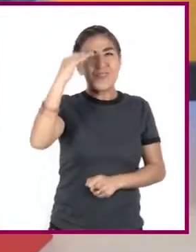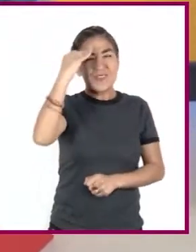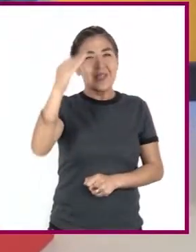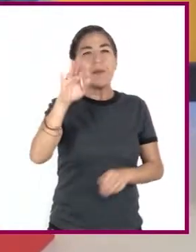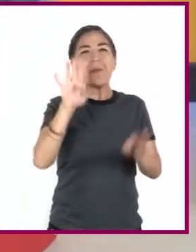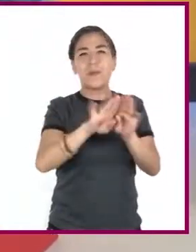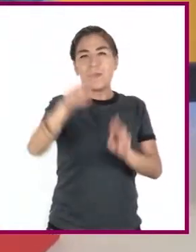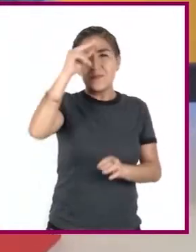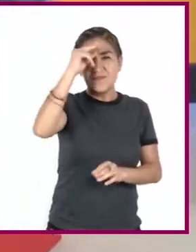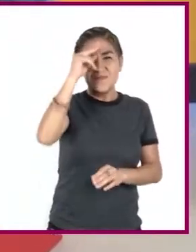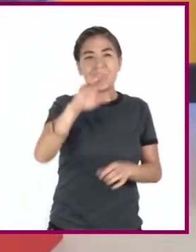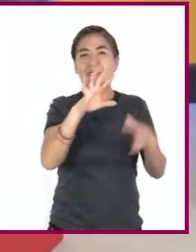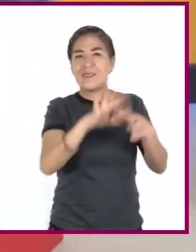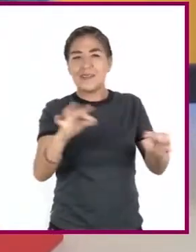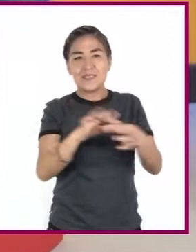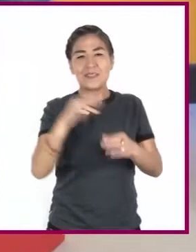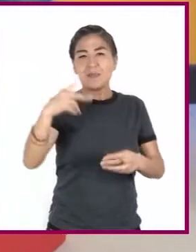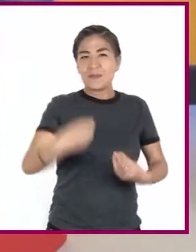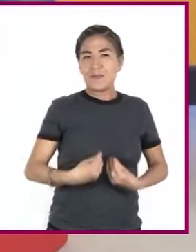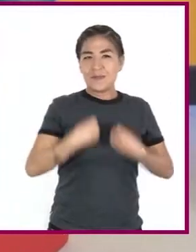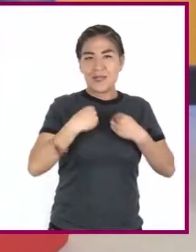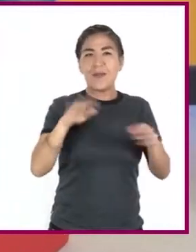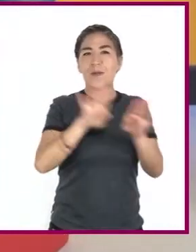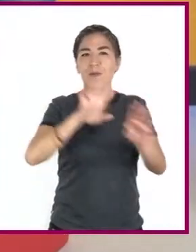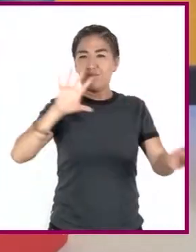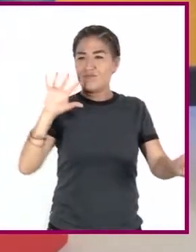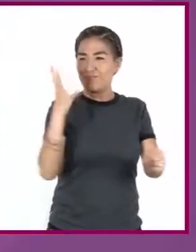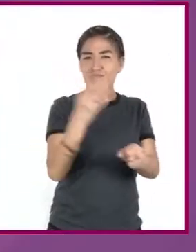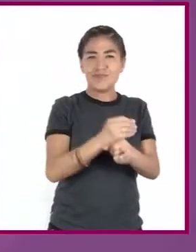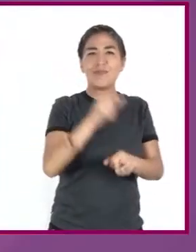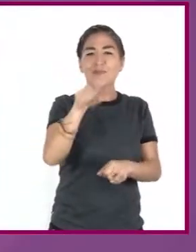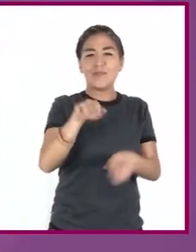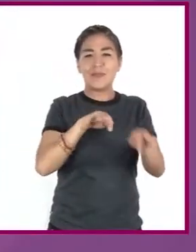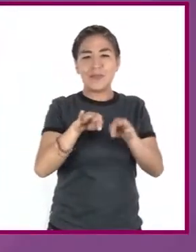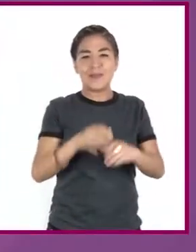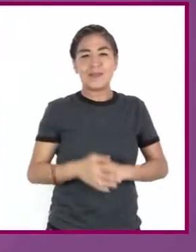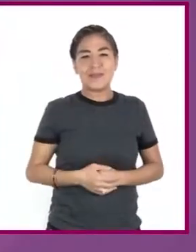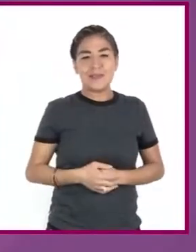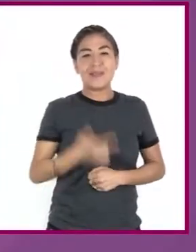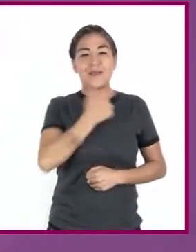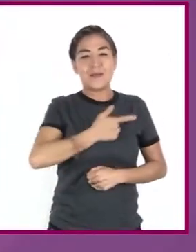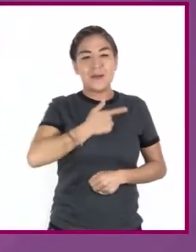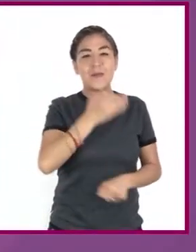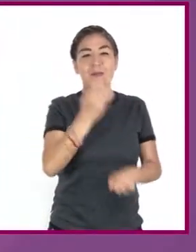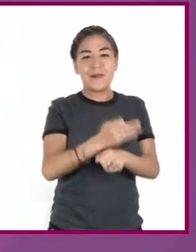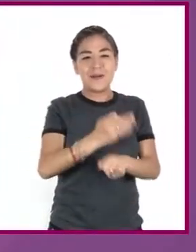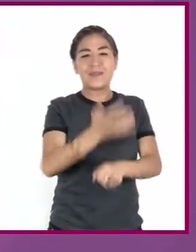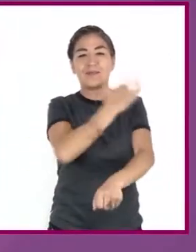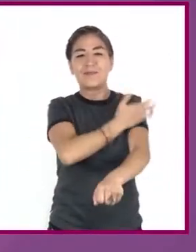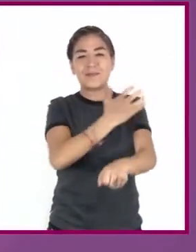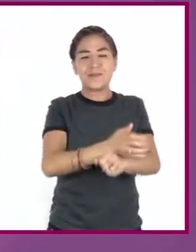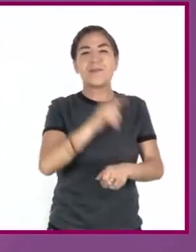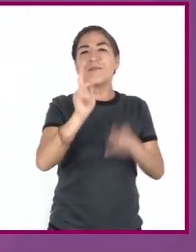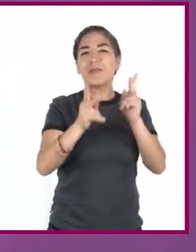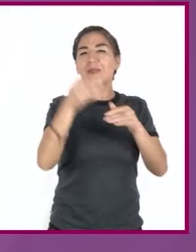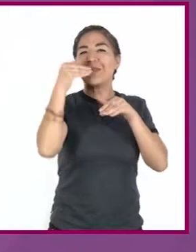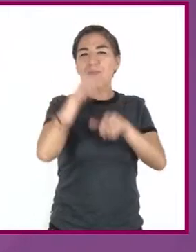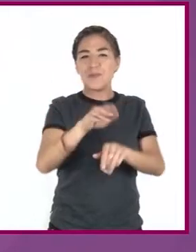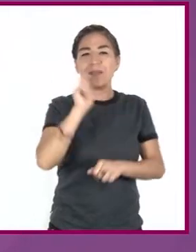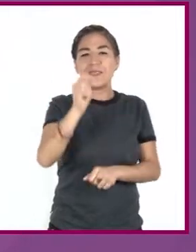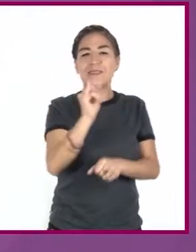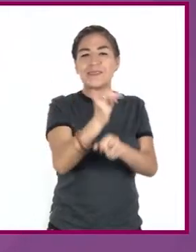de su vida y, bueno, de todo el trabajo que desarrolló. Es un placer poder acompañarles y platicar sobre